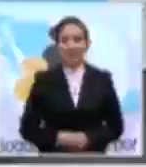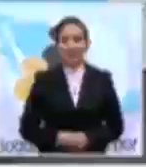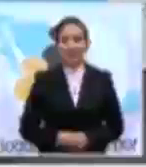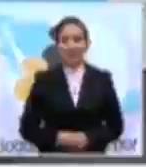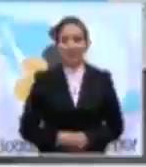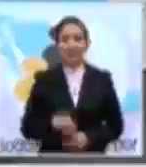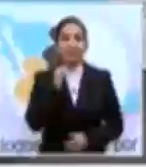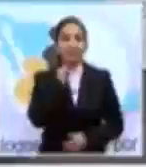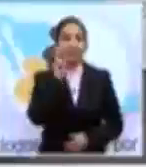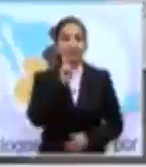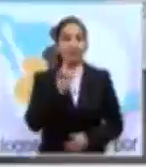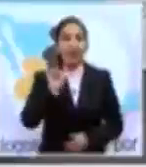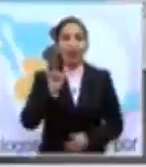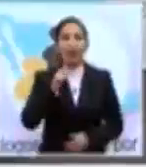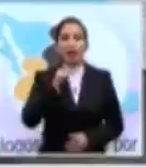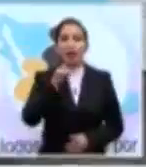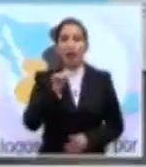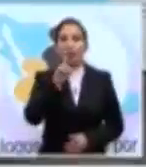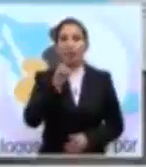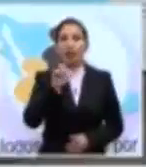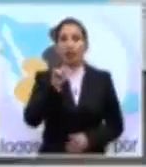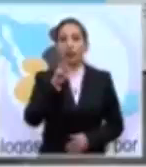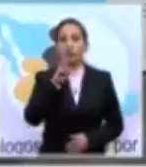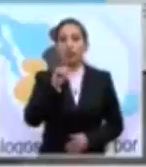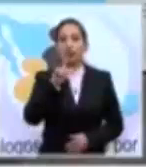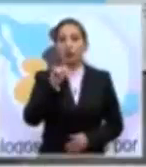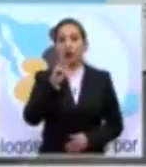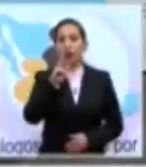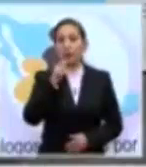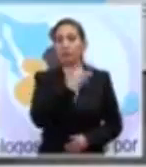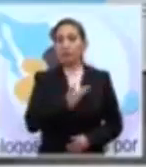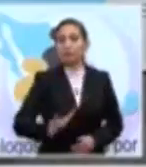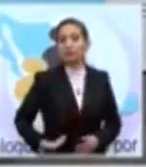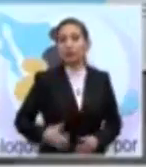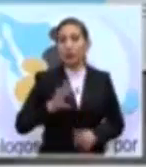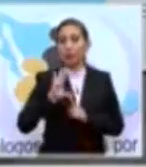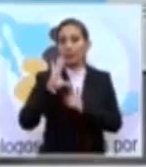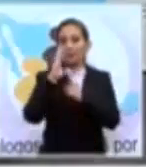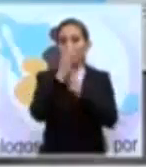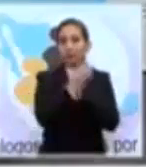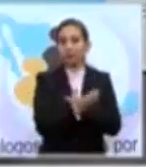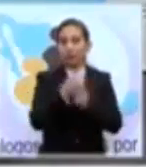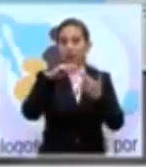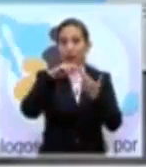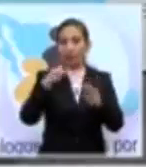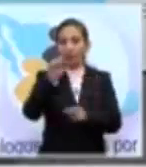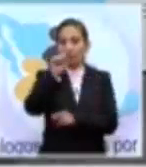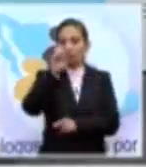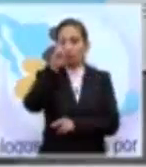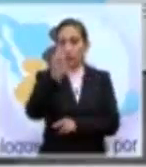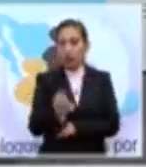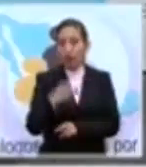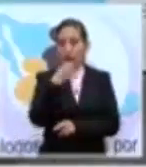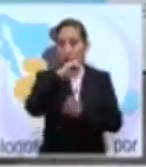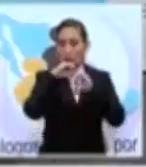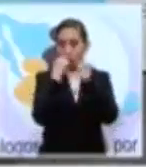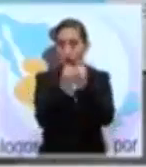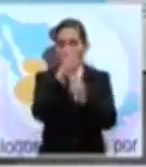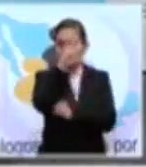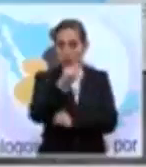De la senadora Angélica del Rosario Araujo Lara, presidente de la Comisión de Relaciones Exteriores, Organismos